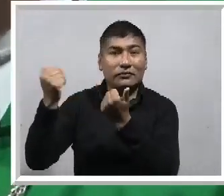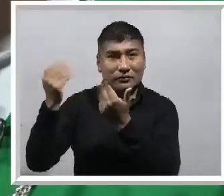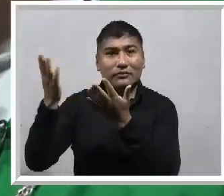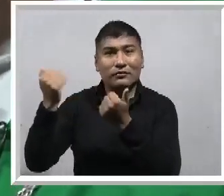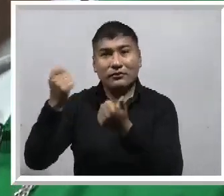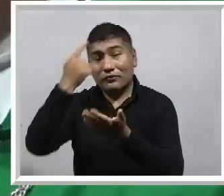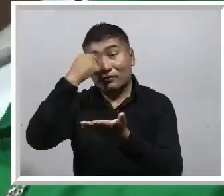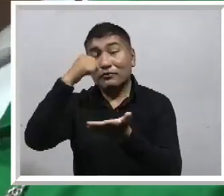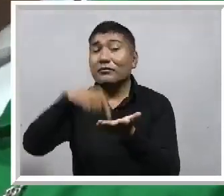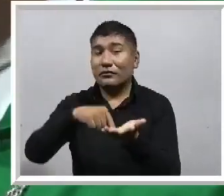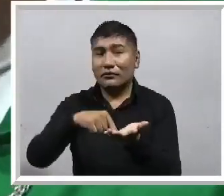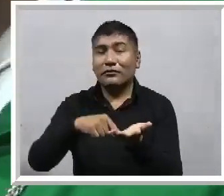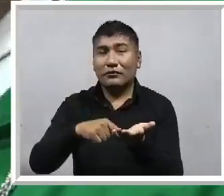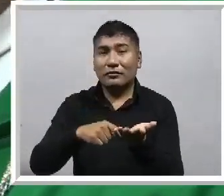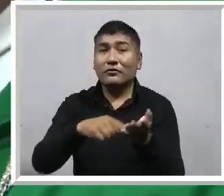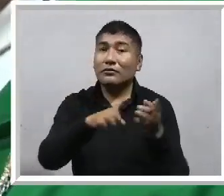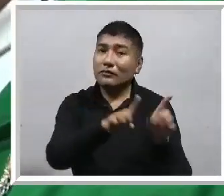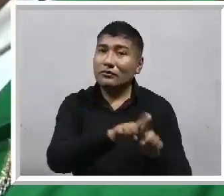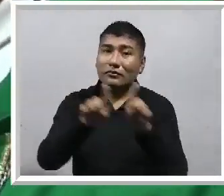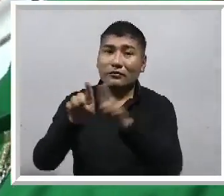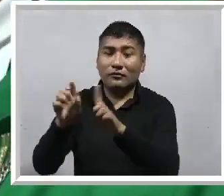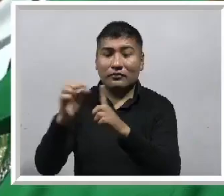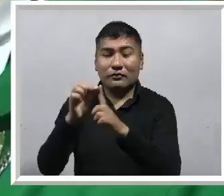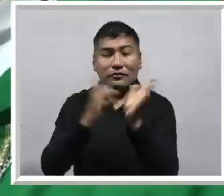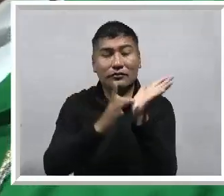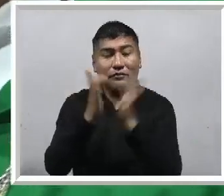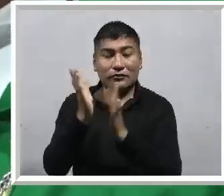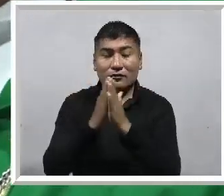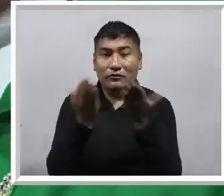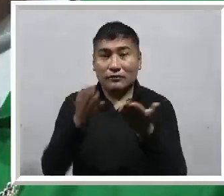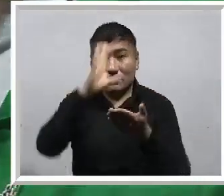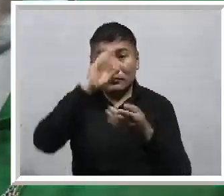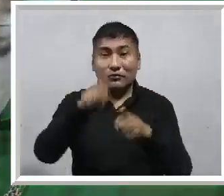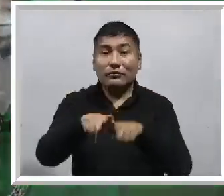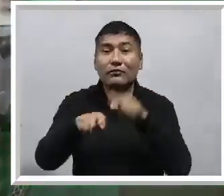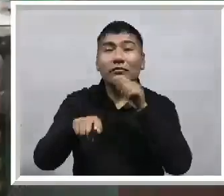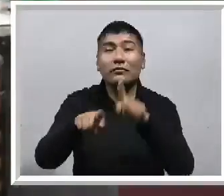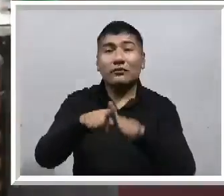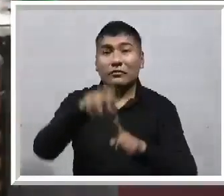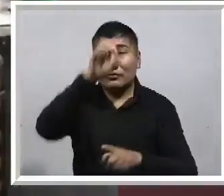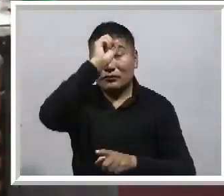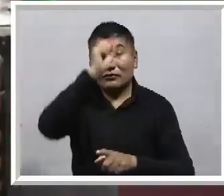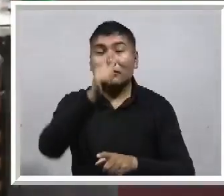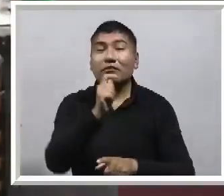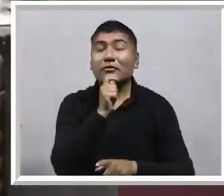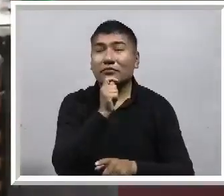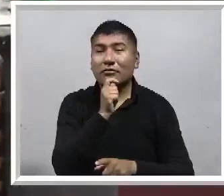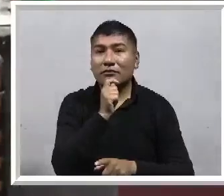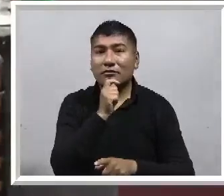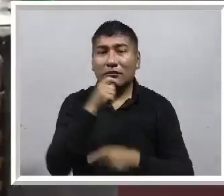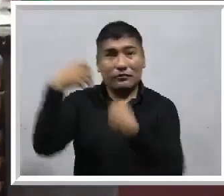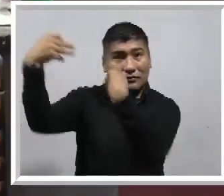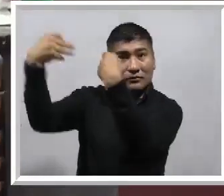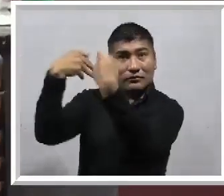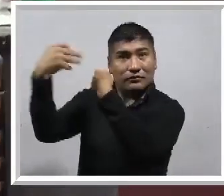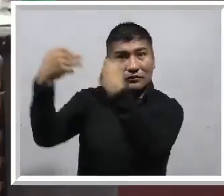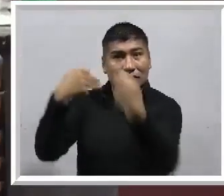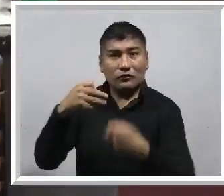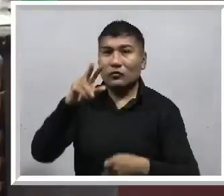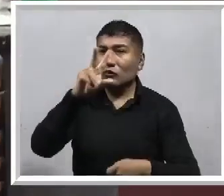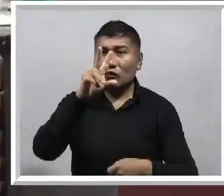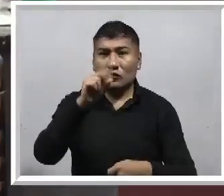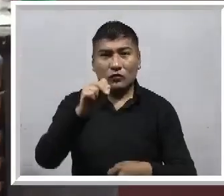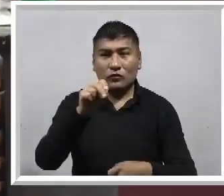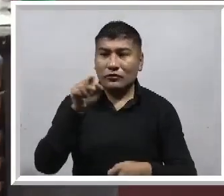por eso también la lectura hermanos el apóstol Santiago nos dice no debes